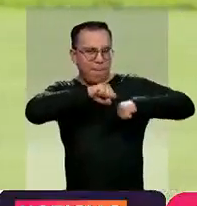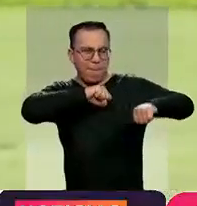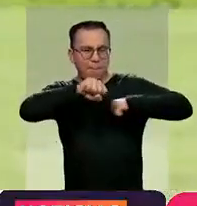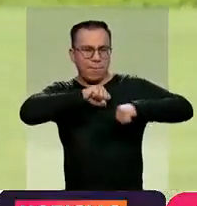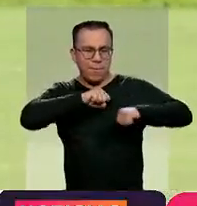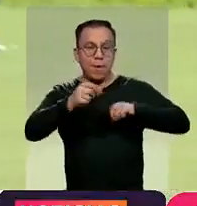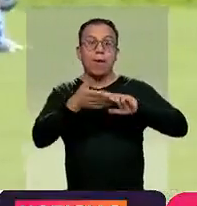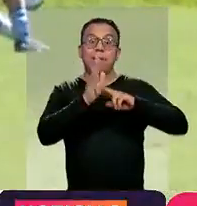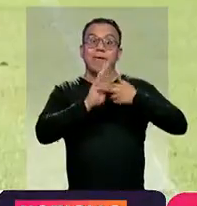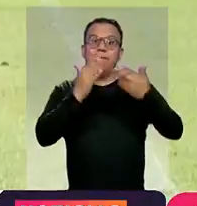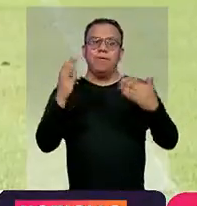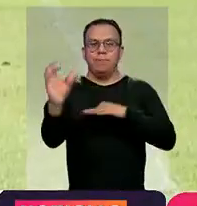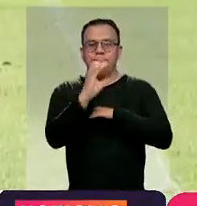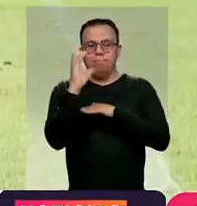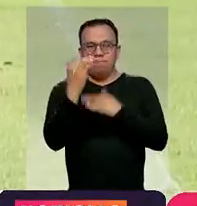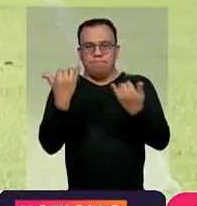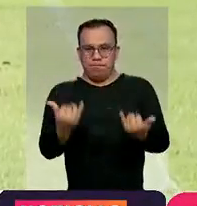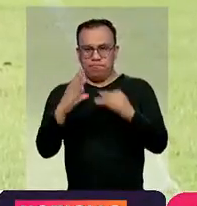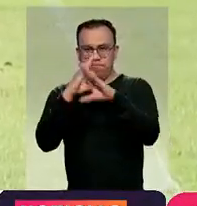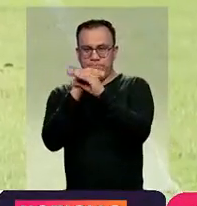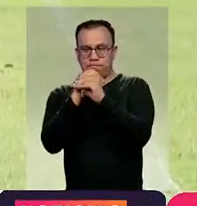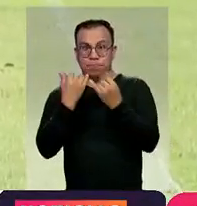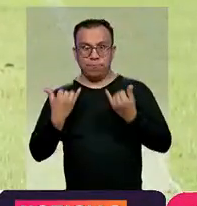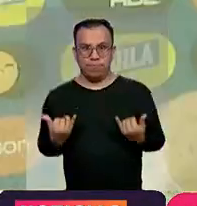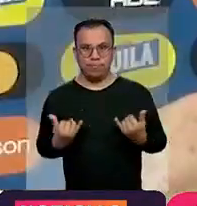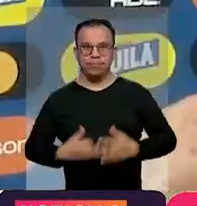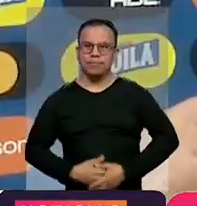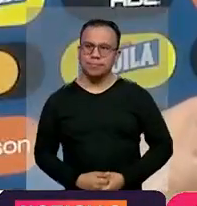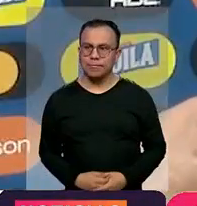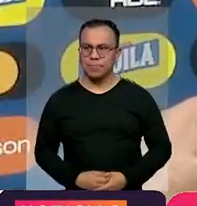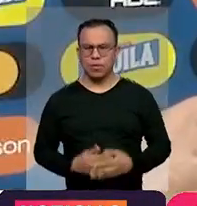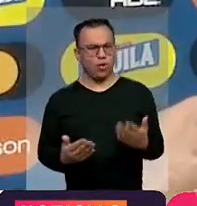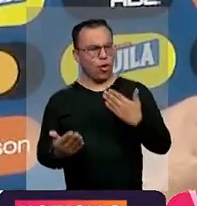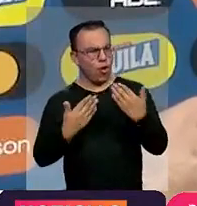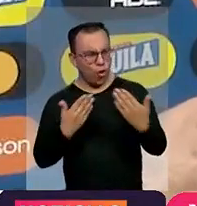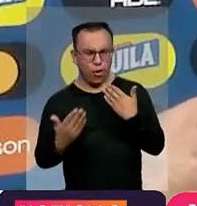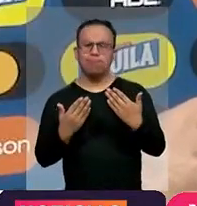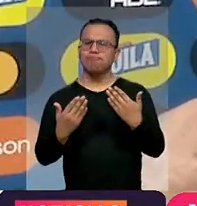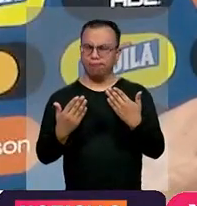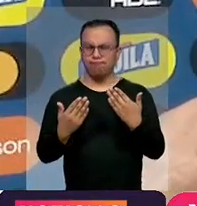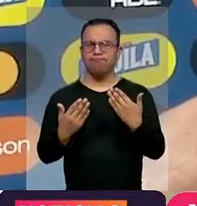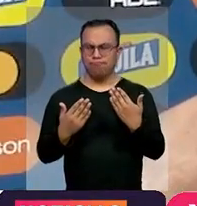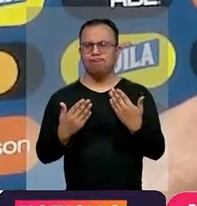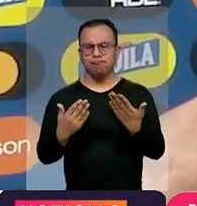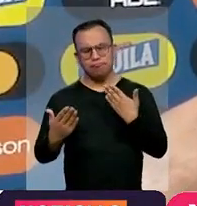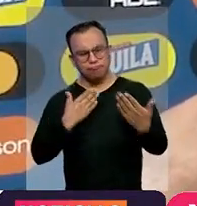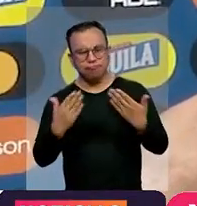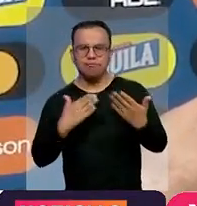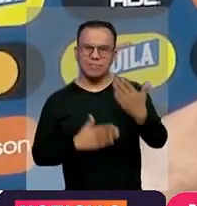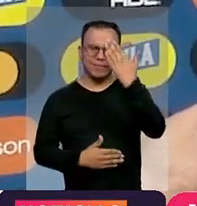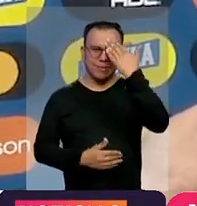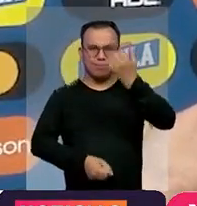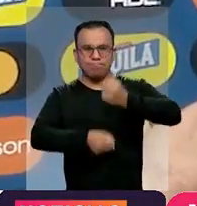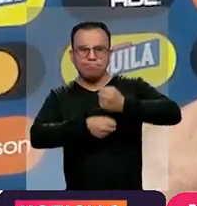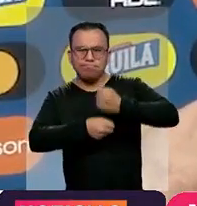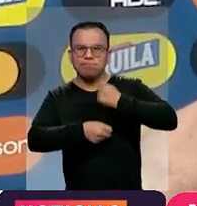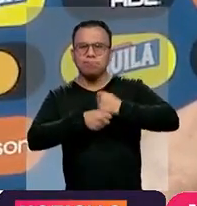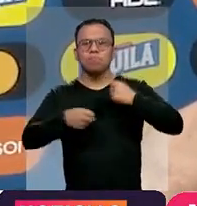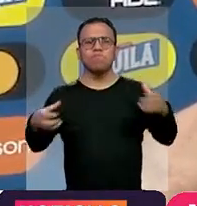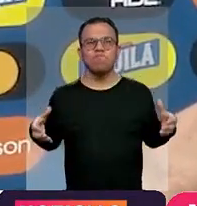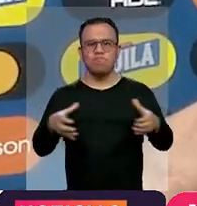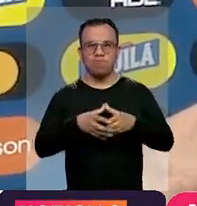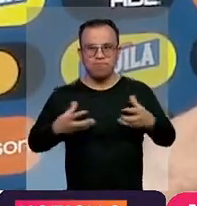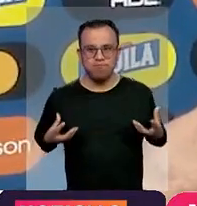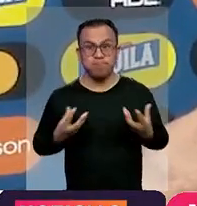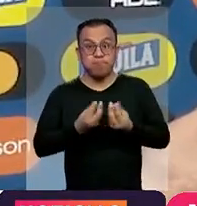será el debut frente a Colombia hoy a las 8 de la noche. Confiadas, creo que se sobresale el trabajo, la unión del